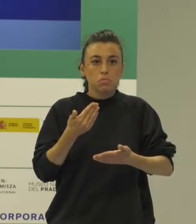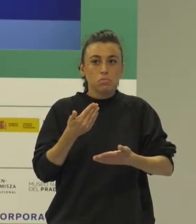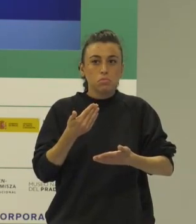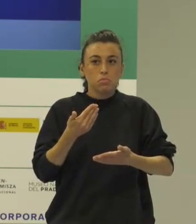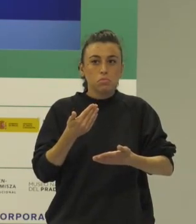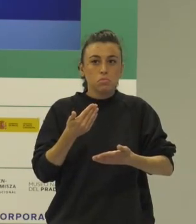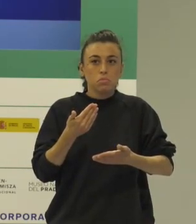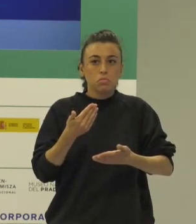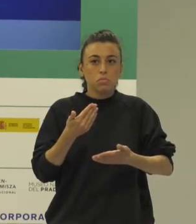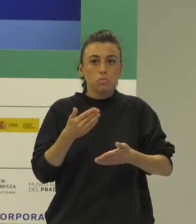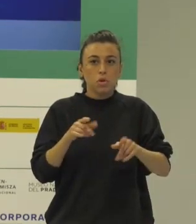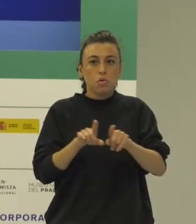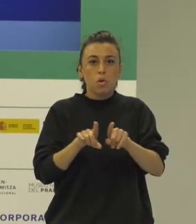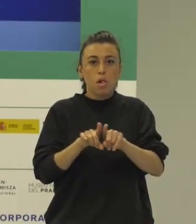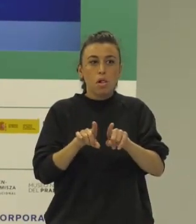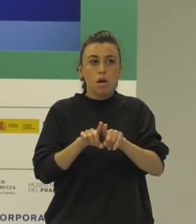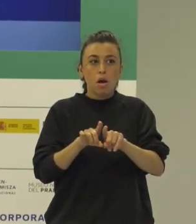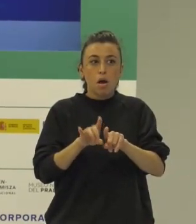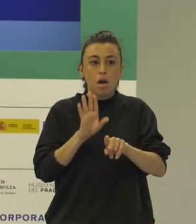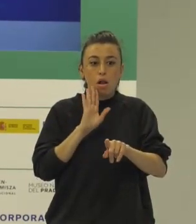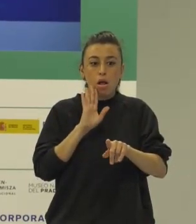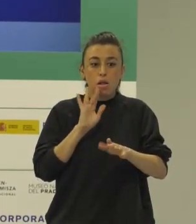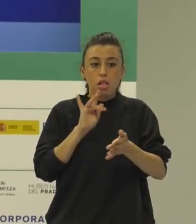lo comenzó a destruir desde el mismo día